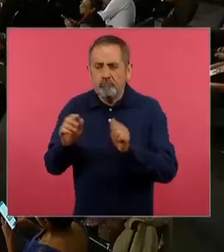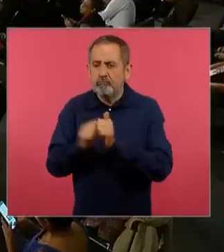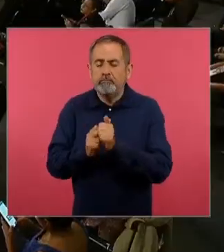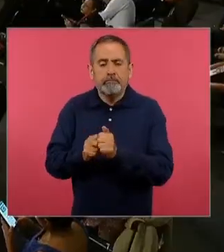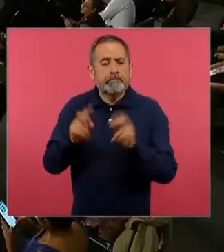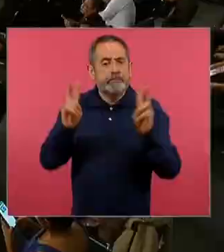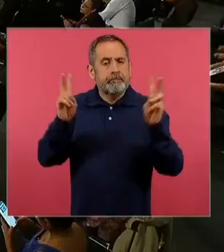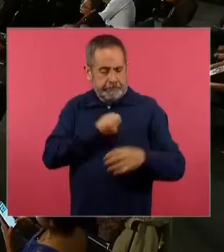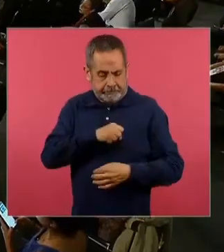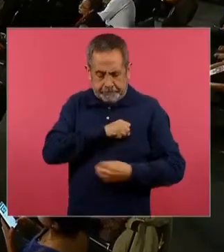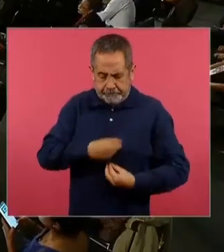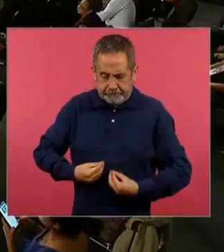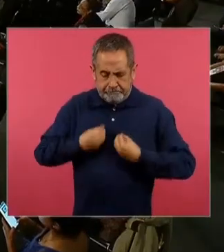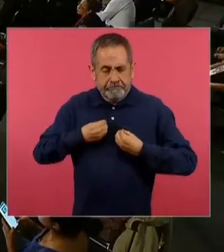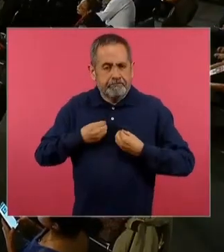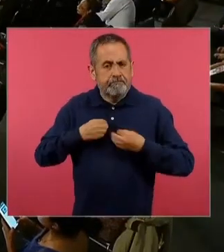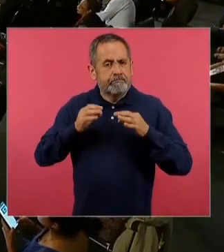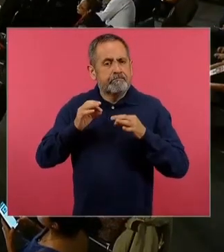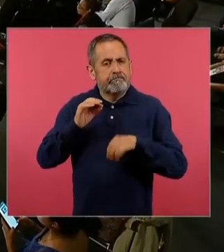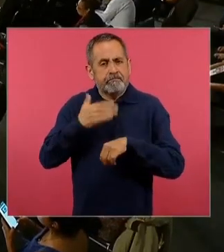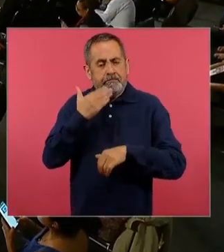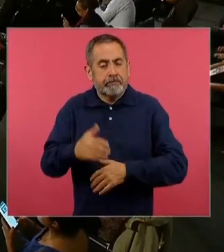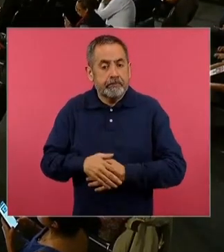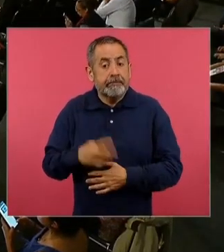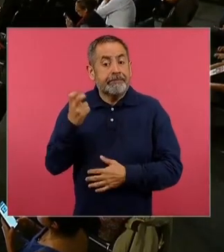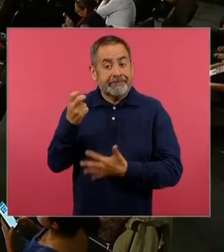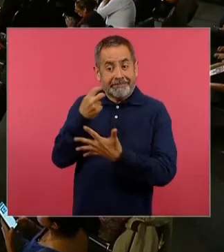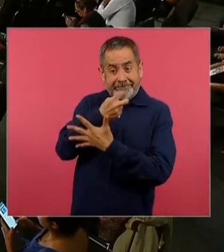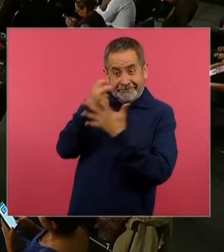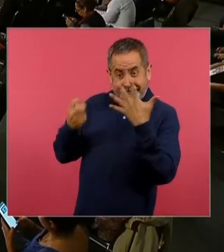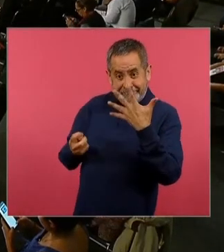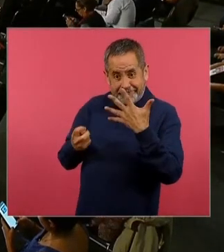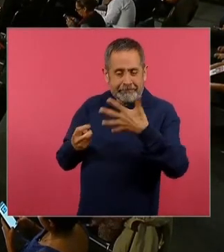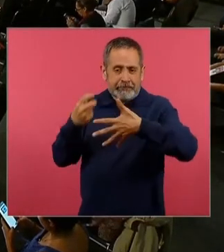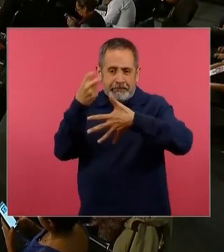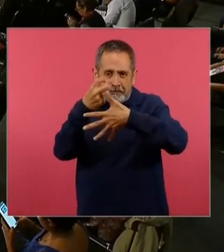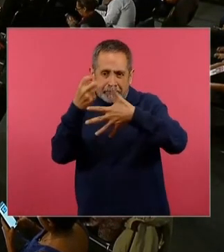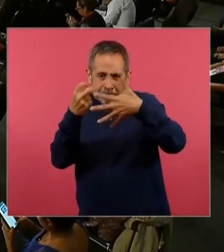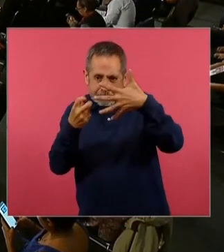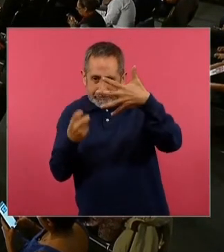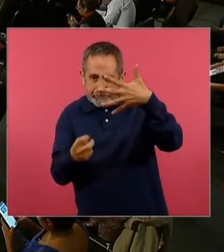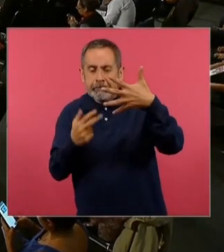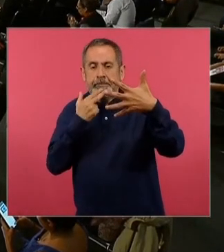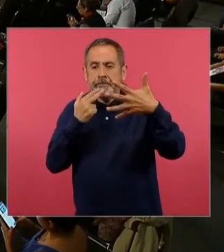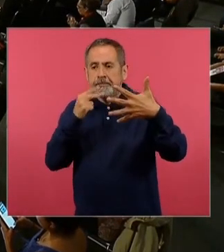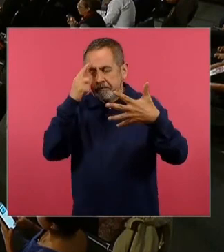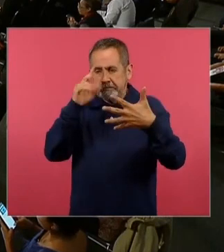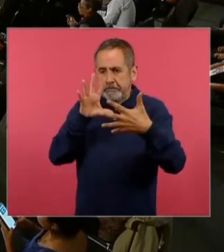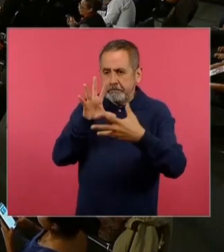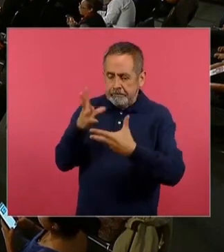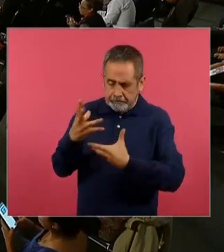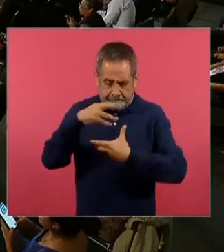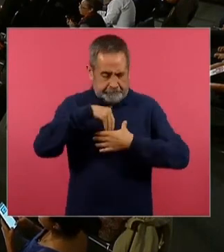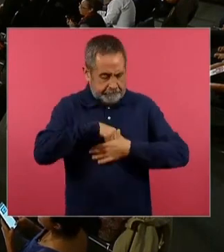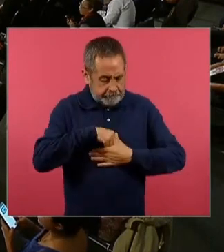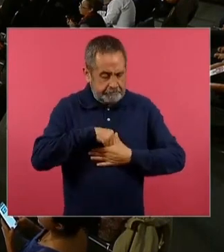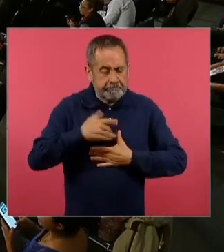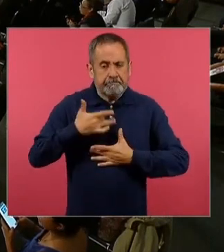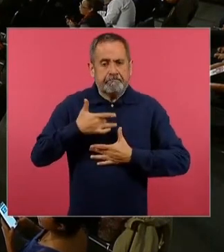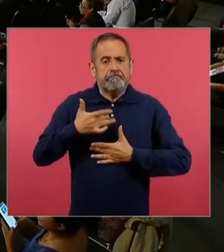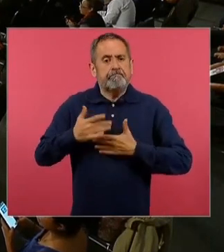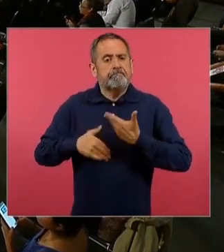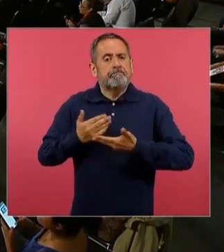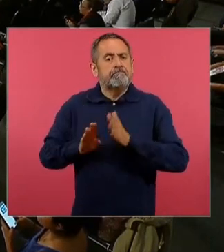saludable. Estos ejes nos permiten ver qué tipo de persona estamos formando. Para poder actuar con